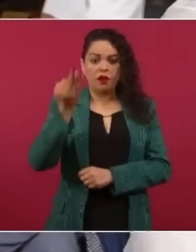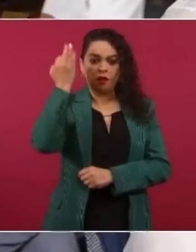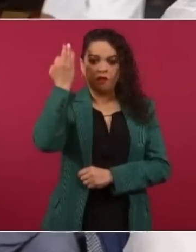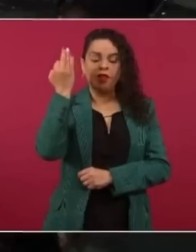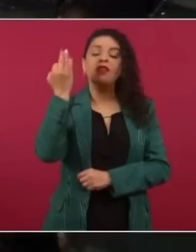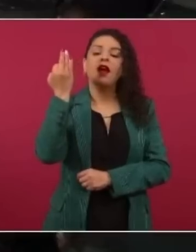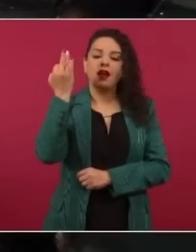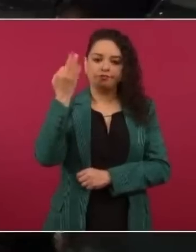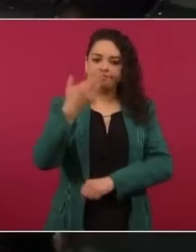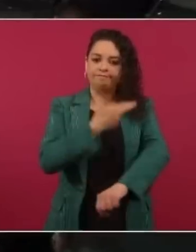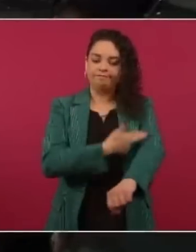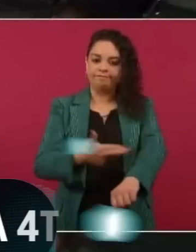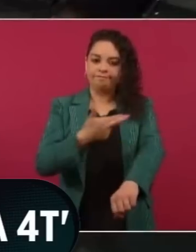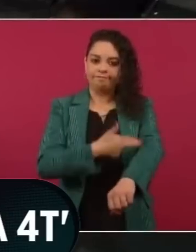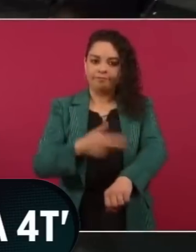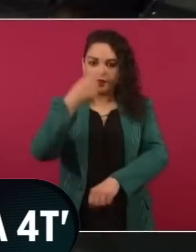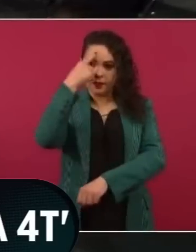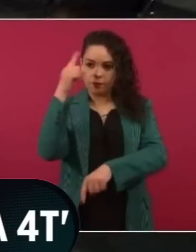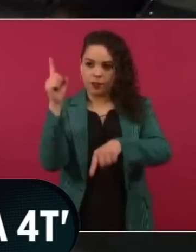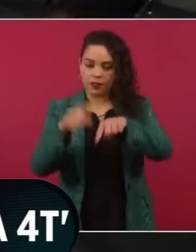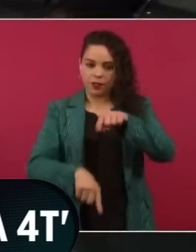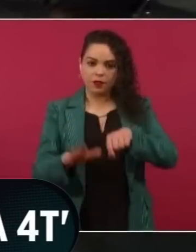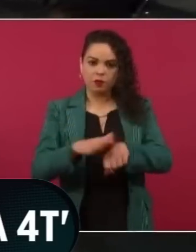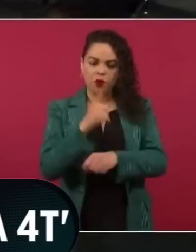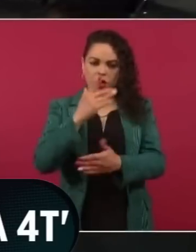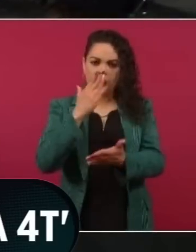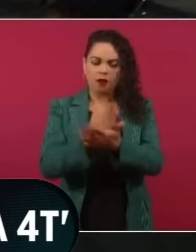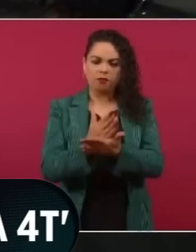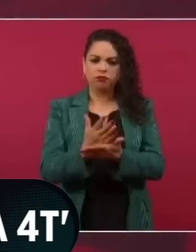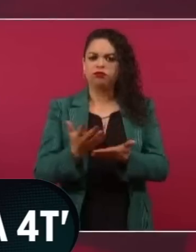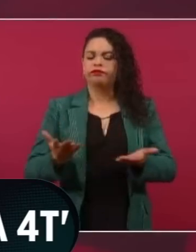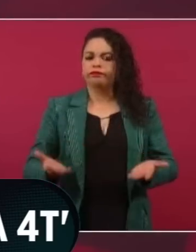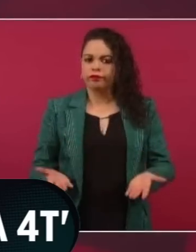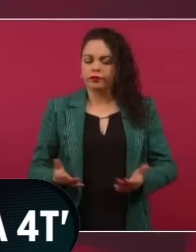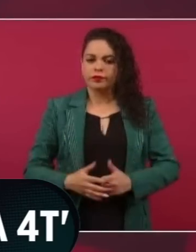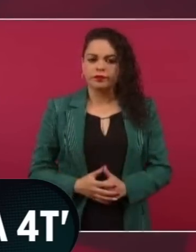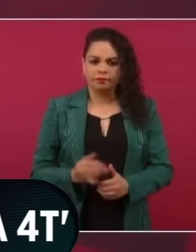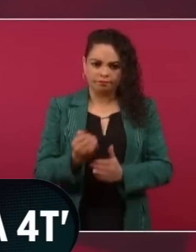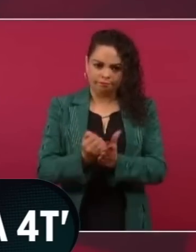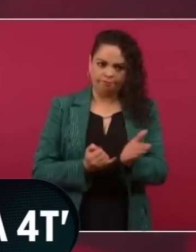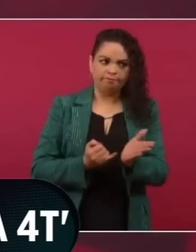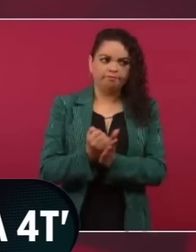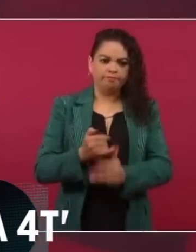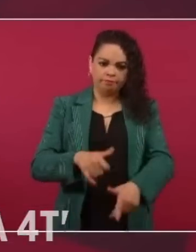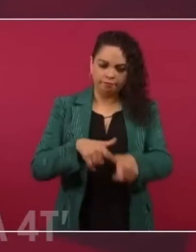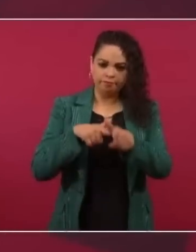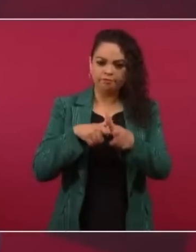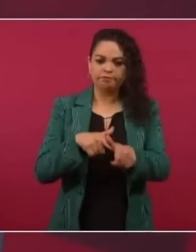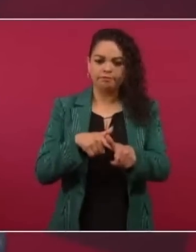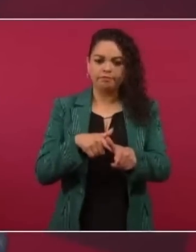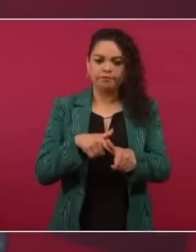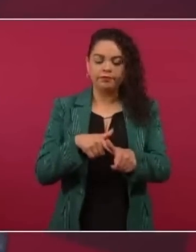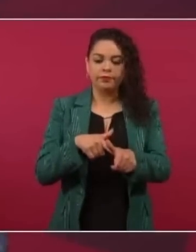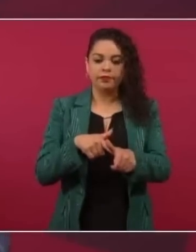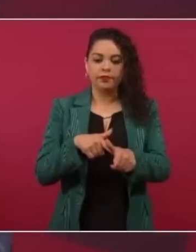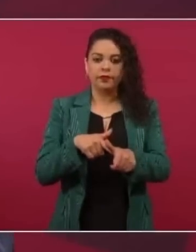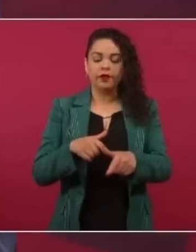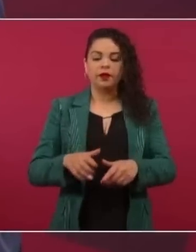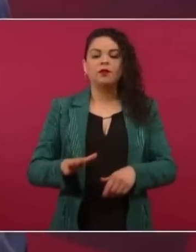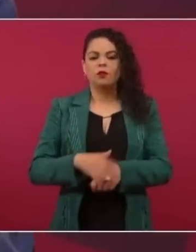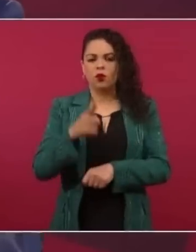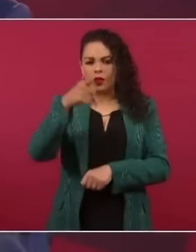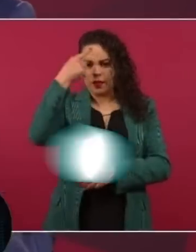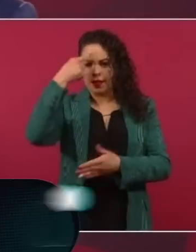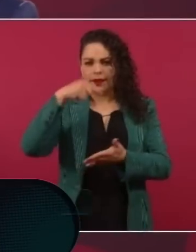suspensión? Bueno, se piensa que este